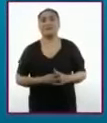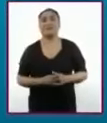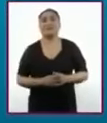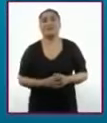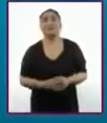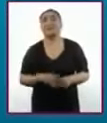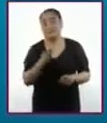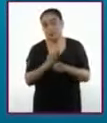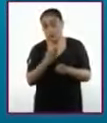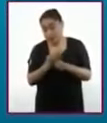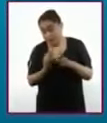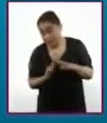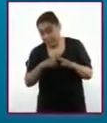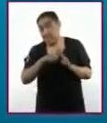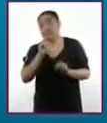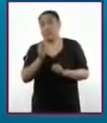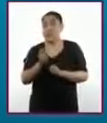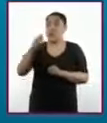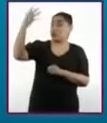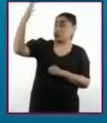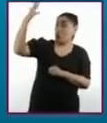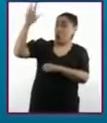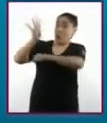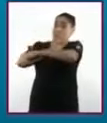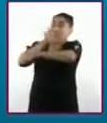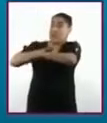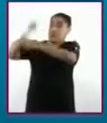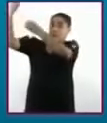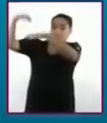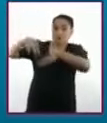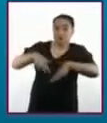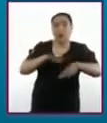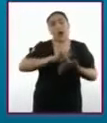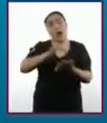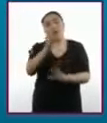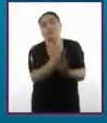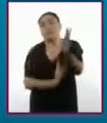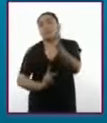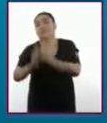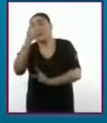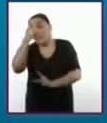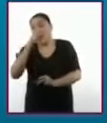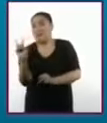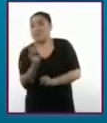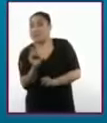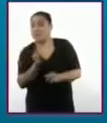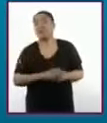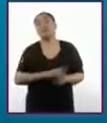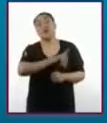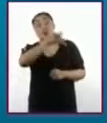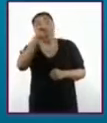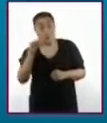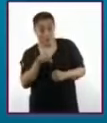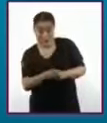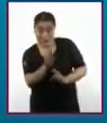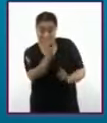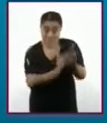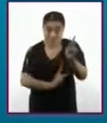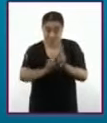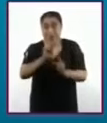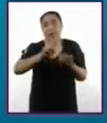En principio, la energía del sol contribuye a la producción de nutrientes para las plantas o productores. Después, la materia y la